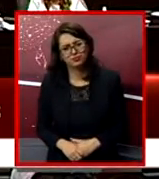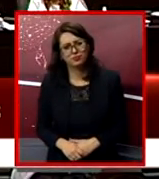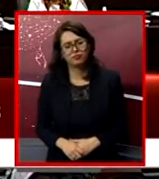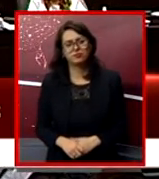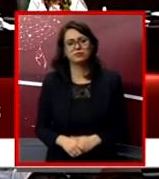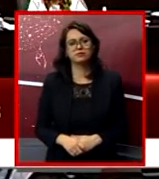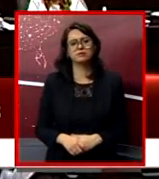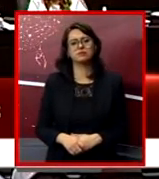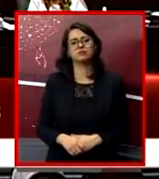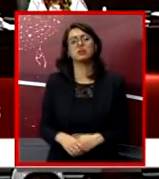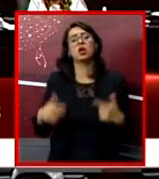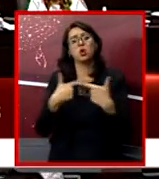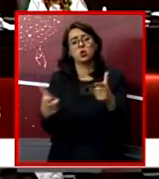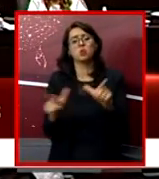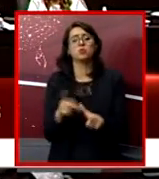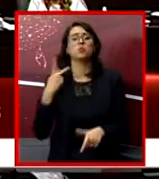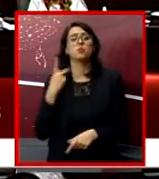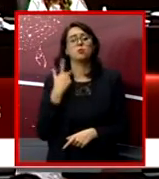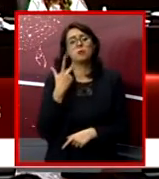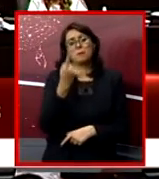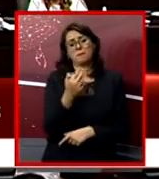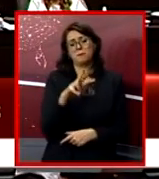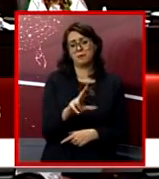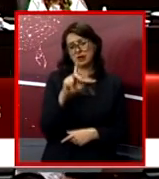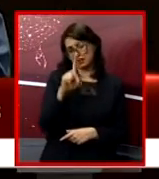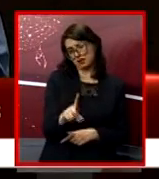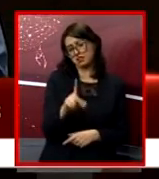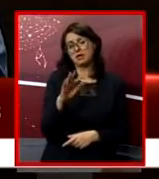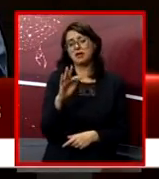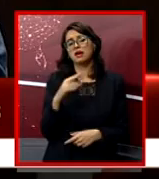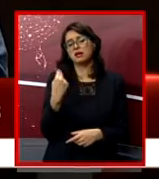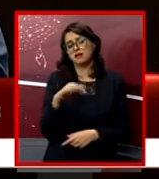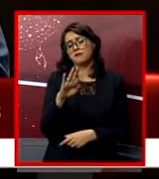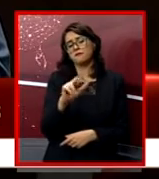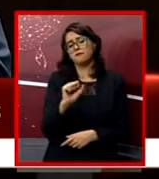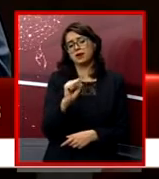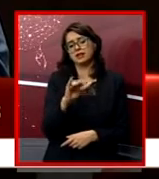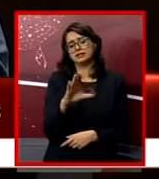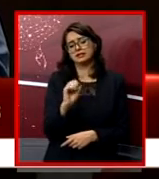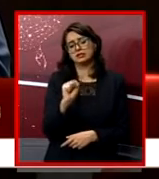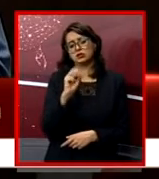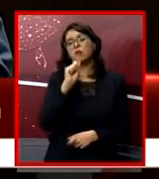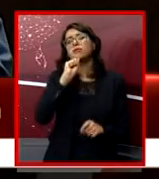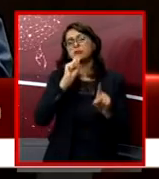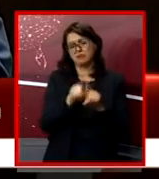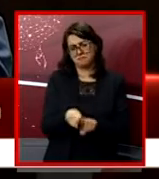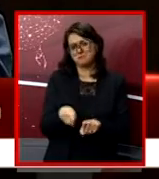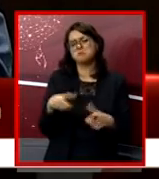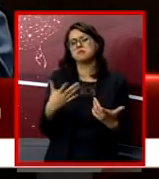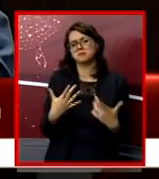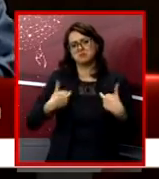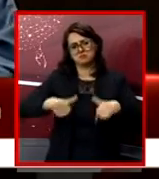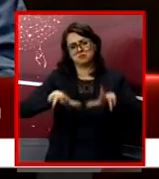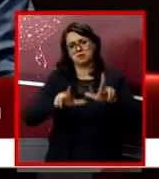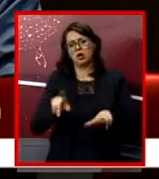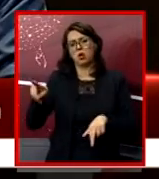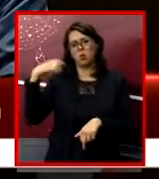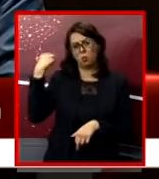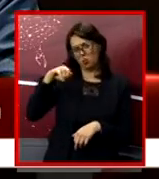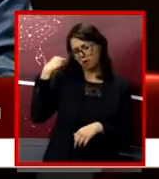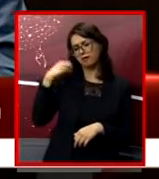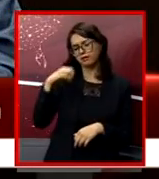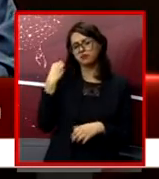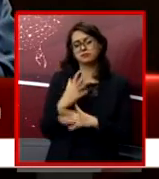El coordinador del grupo parlamentario del PRD, Francisco Martínez Neri, también habló en nombre de los originarios de Oaxaca, el representante del